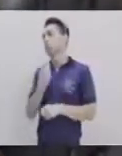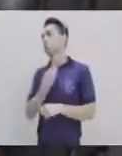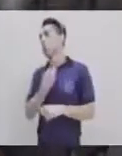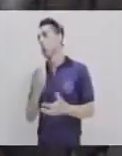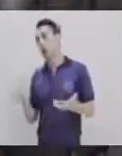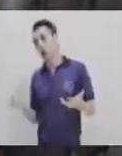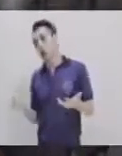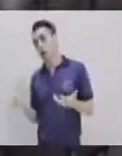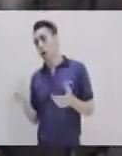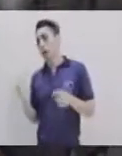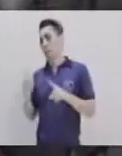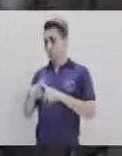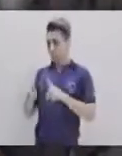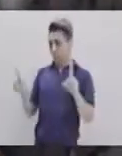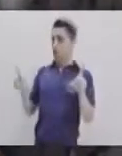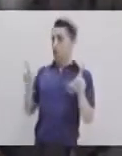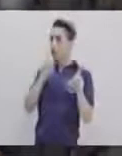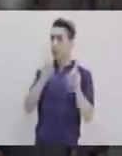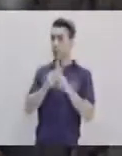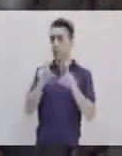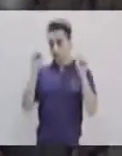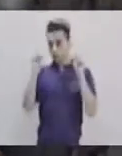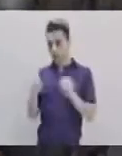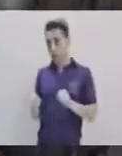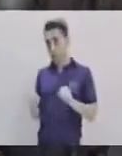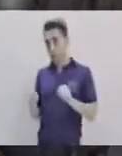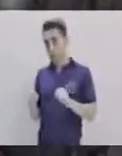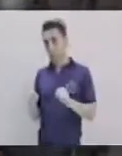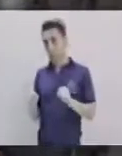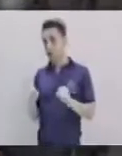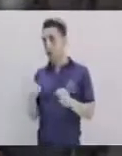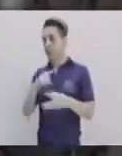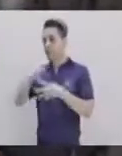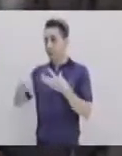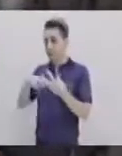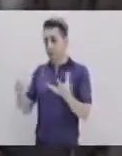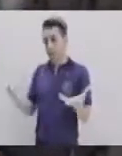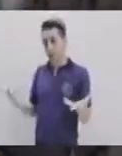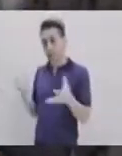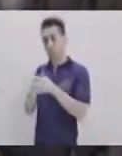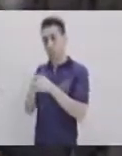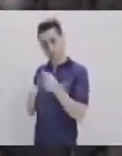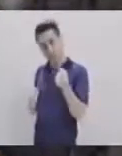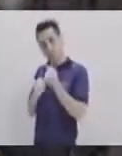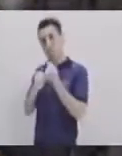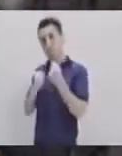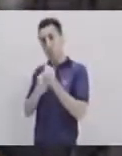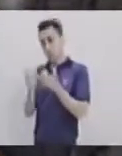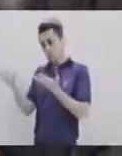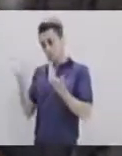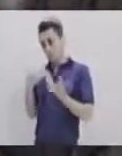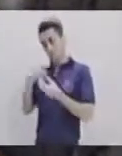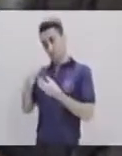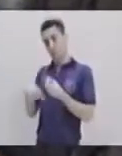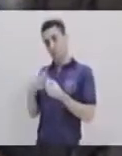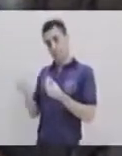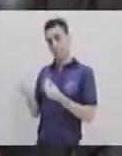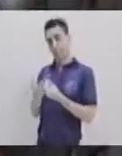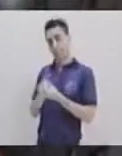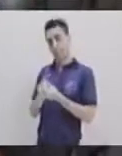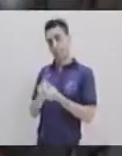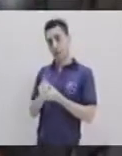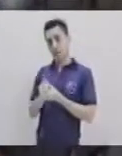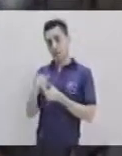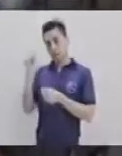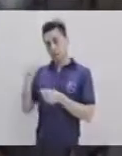solo, pero existe la posibilidad de que se pueda afrontar en familia, ¿verdad? Tener el apoyo familiar y